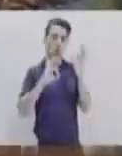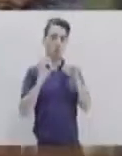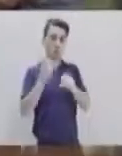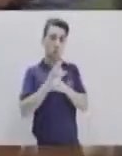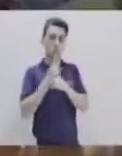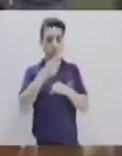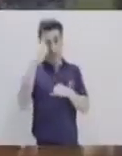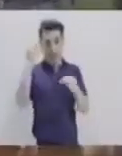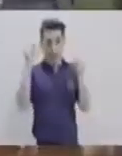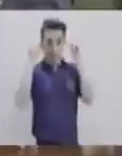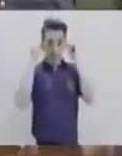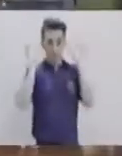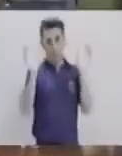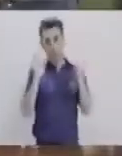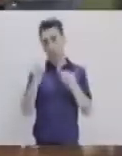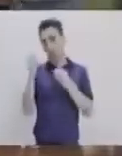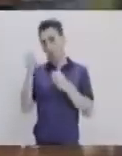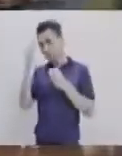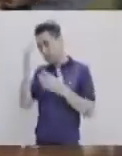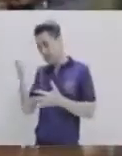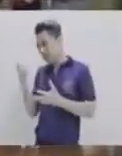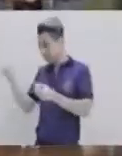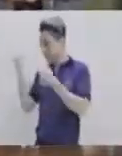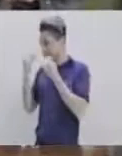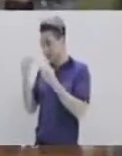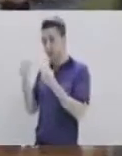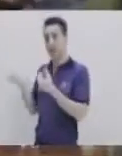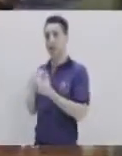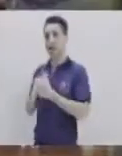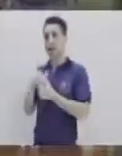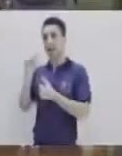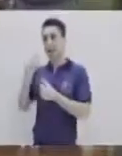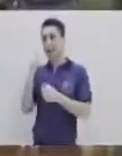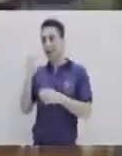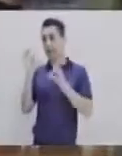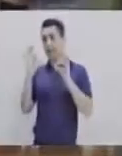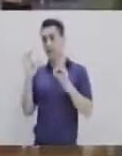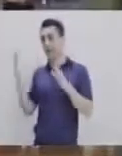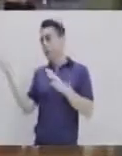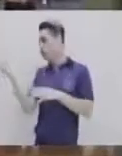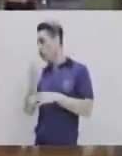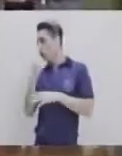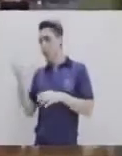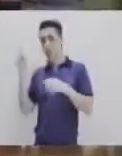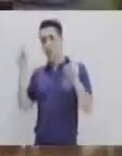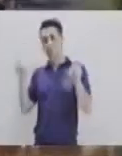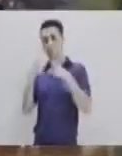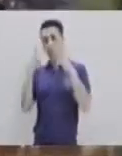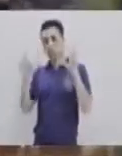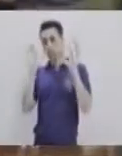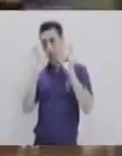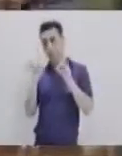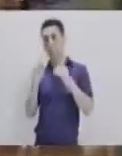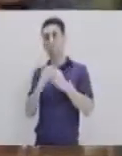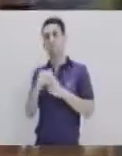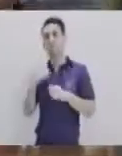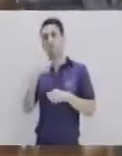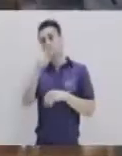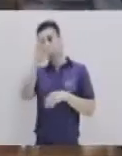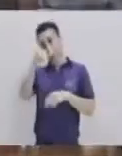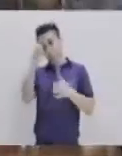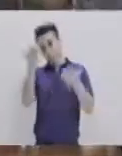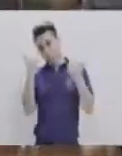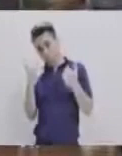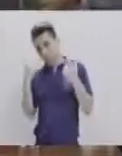protección. Bueno, profe, muchas gracias por habernos enseñado la base de toda la música, ¿verdad? Que es el sonido. Yo lo